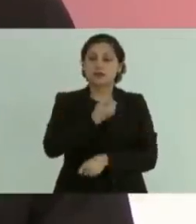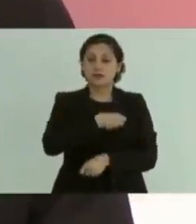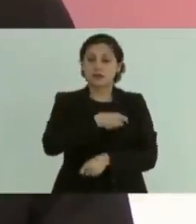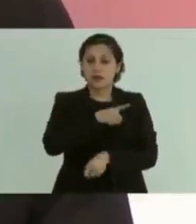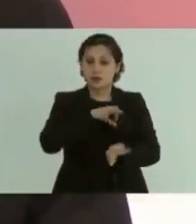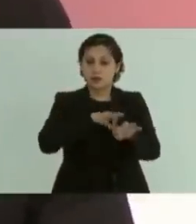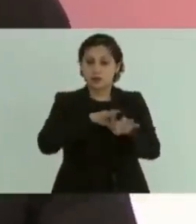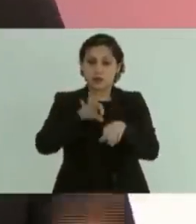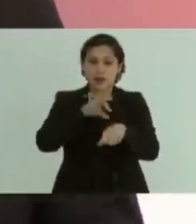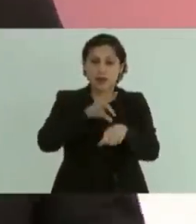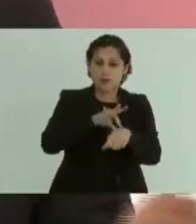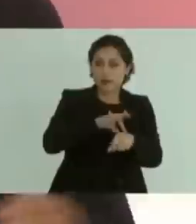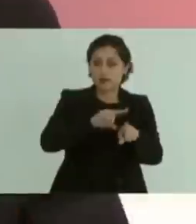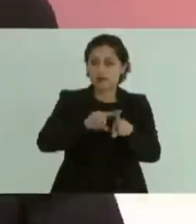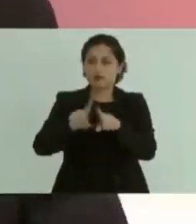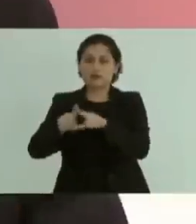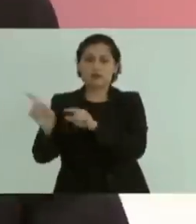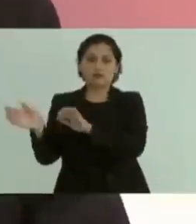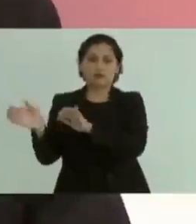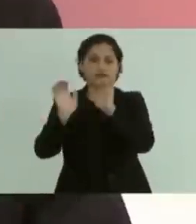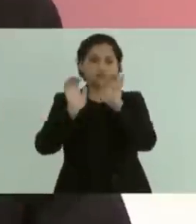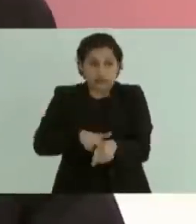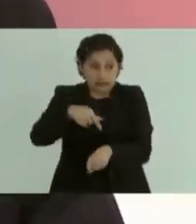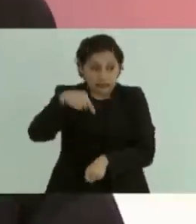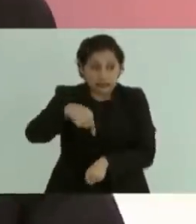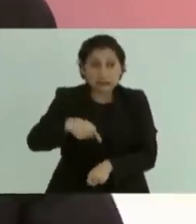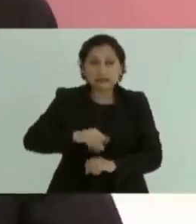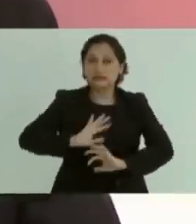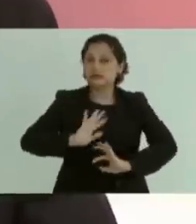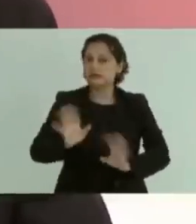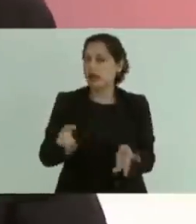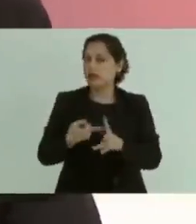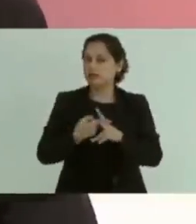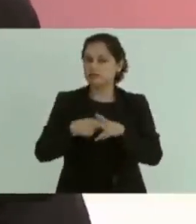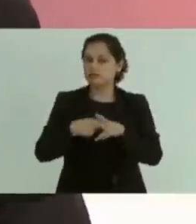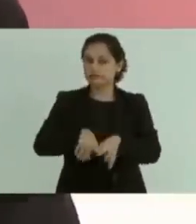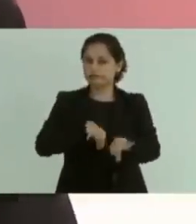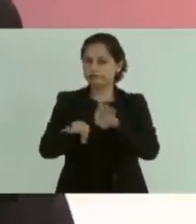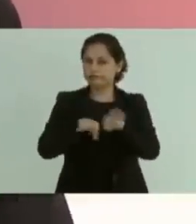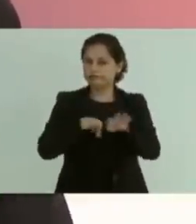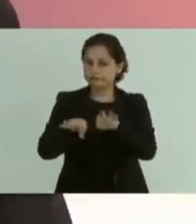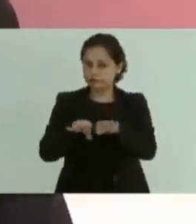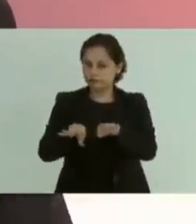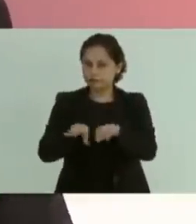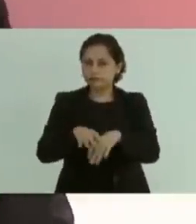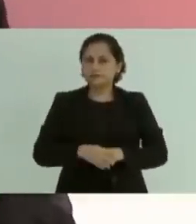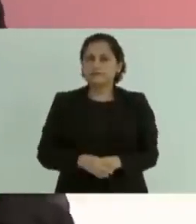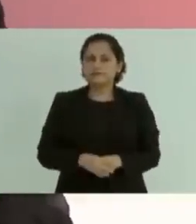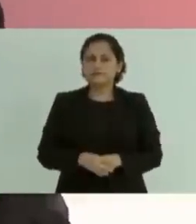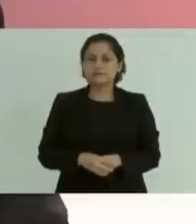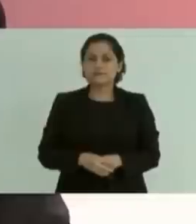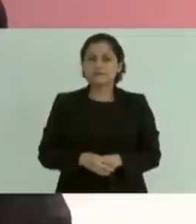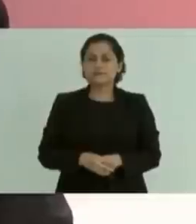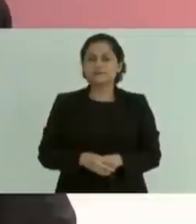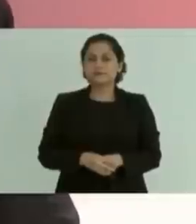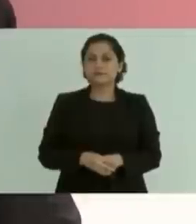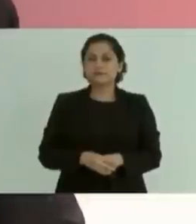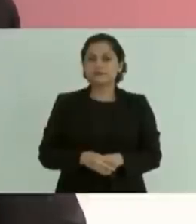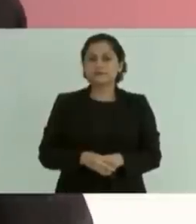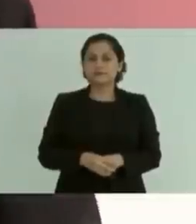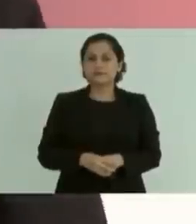ya esté en operación el hospital y a lo mejor, no creo que haga falta,